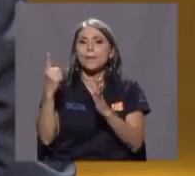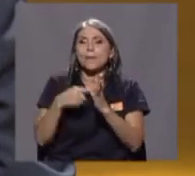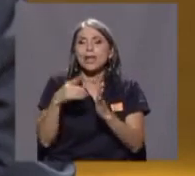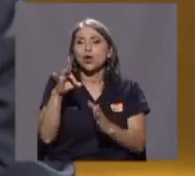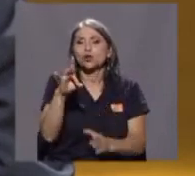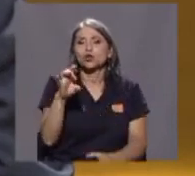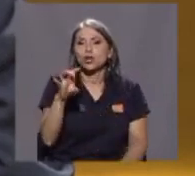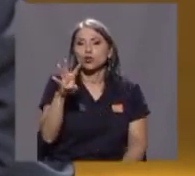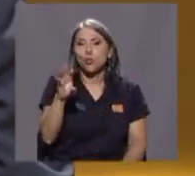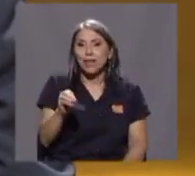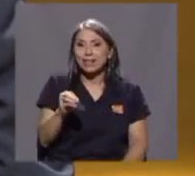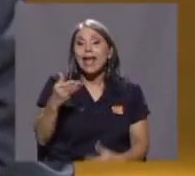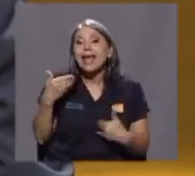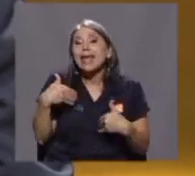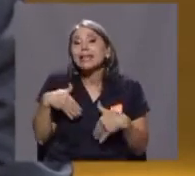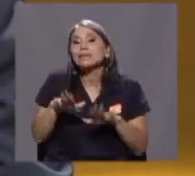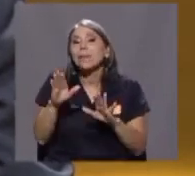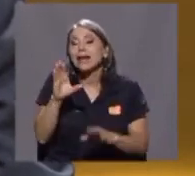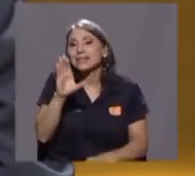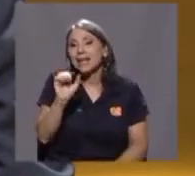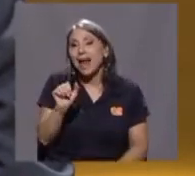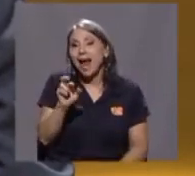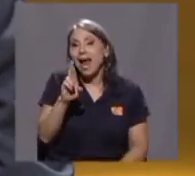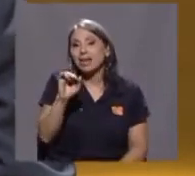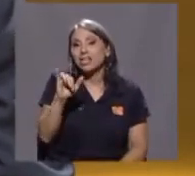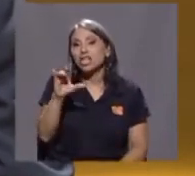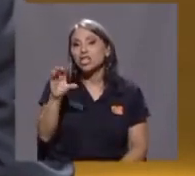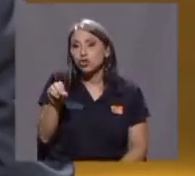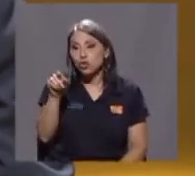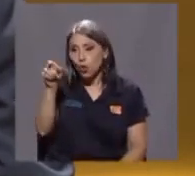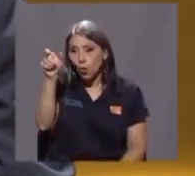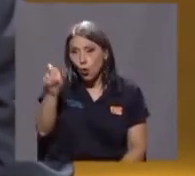1840. Más Carrillo fue que se independiza, en